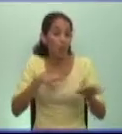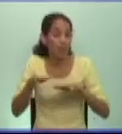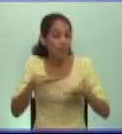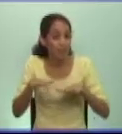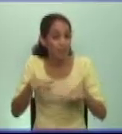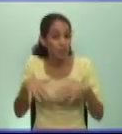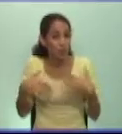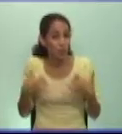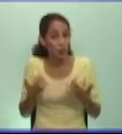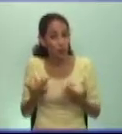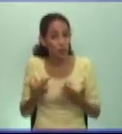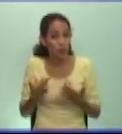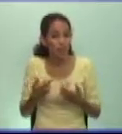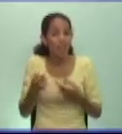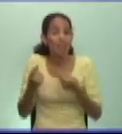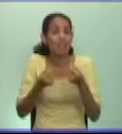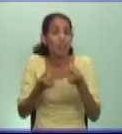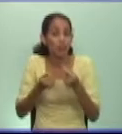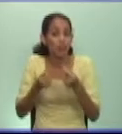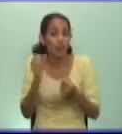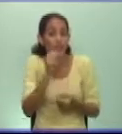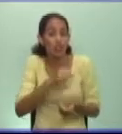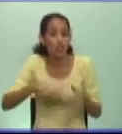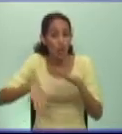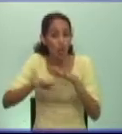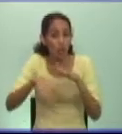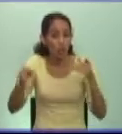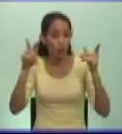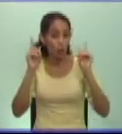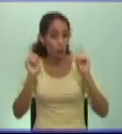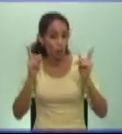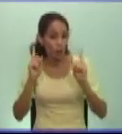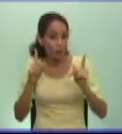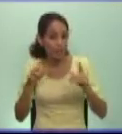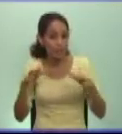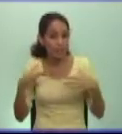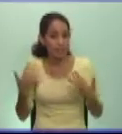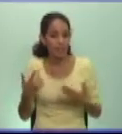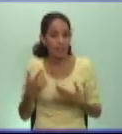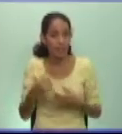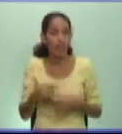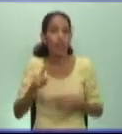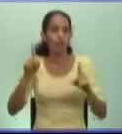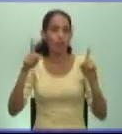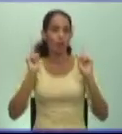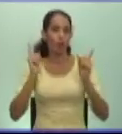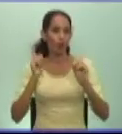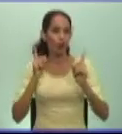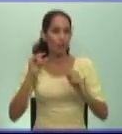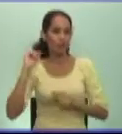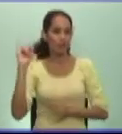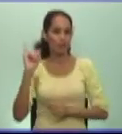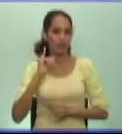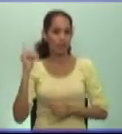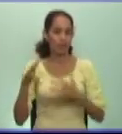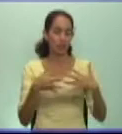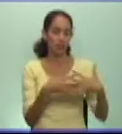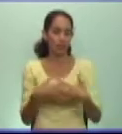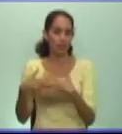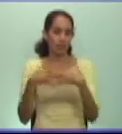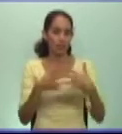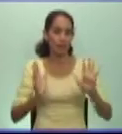la situación sociopolítica, porque hay elementos que tenemos que trabajar, y la política internacional de Estados Unidos en el periodo